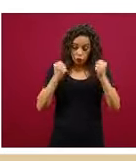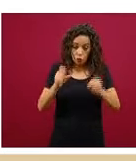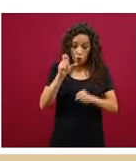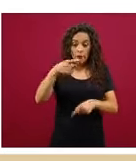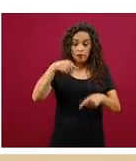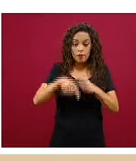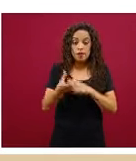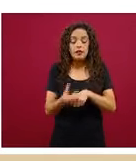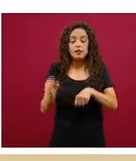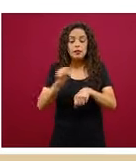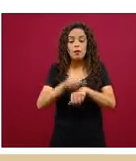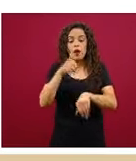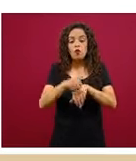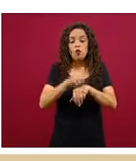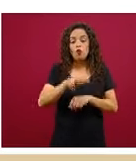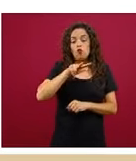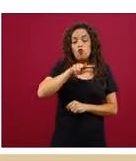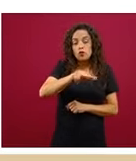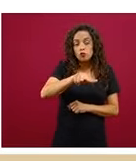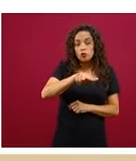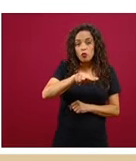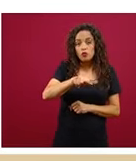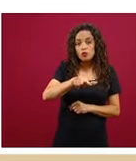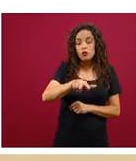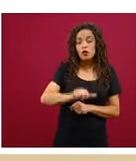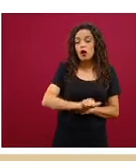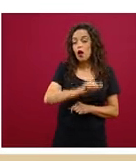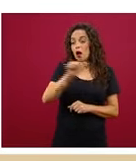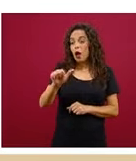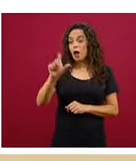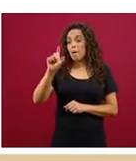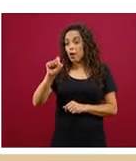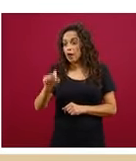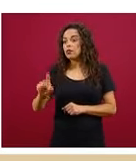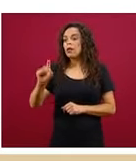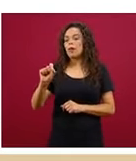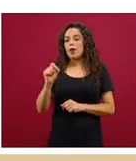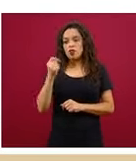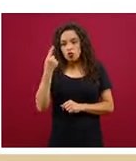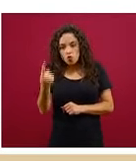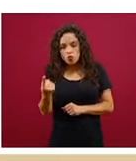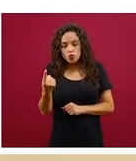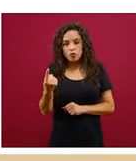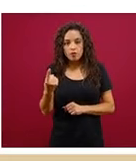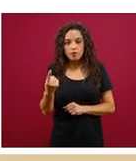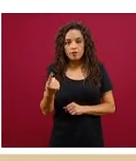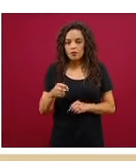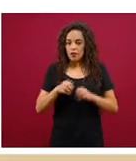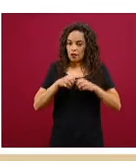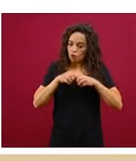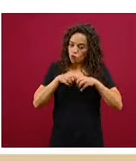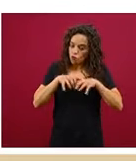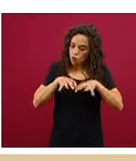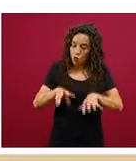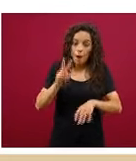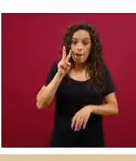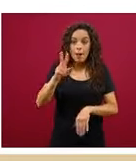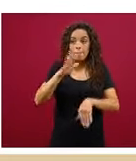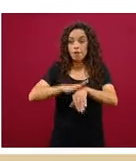semana 18, se va incrementando para la semana 20, 21, así también como la dispersión. Vemos ya más